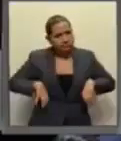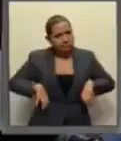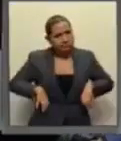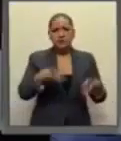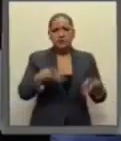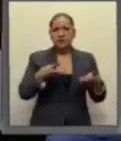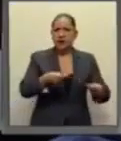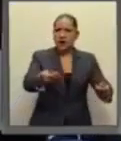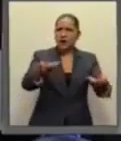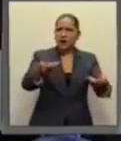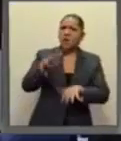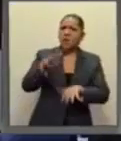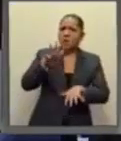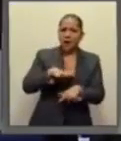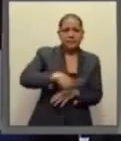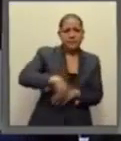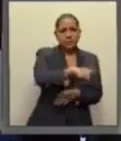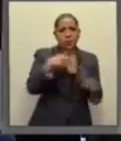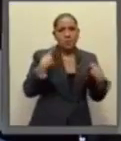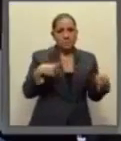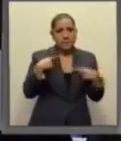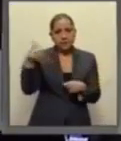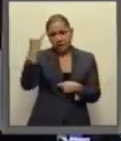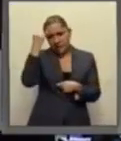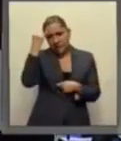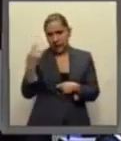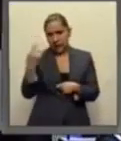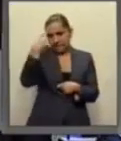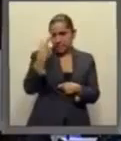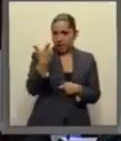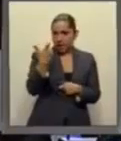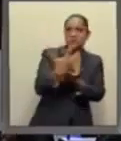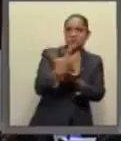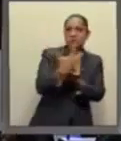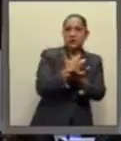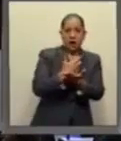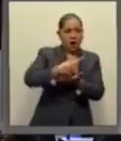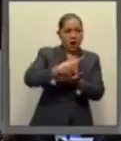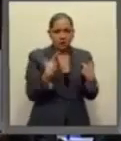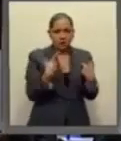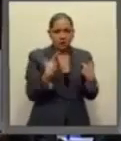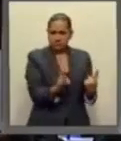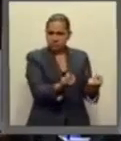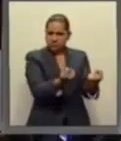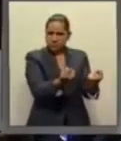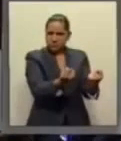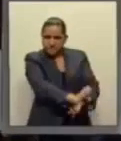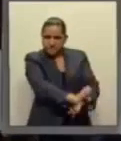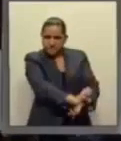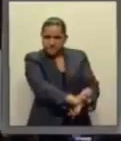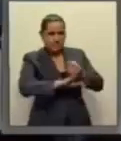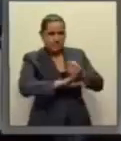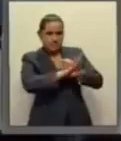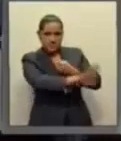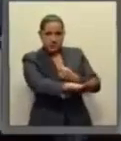que han maltratado y humillado al pueblo con sus propuestas económicas. sus contrarreformas, su conducción